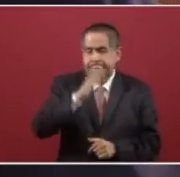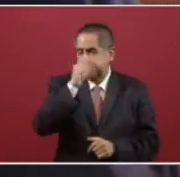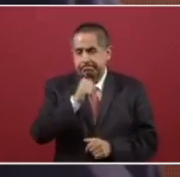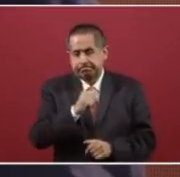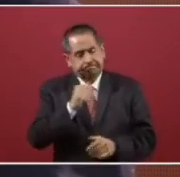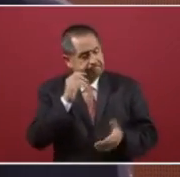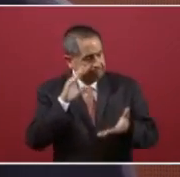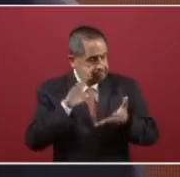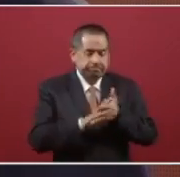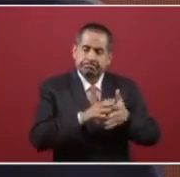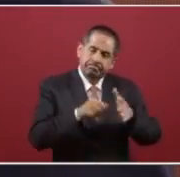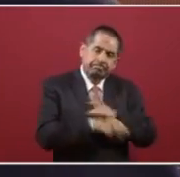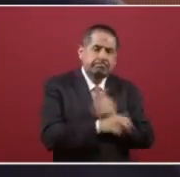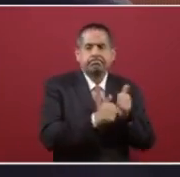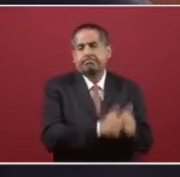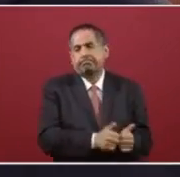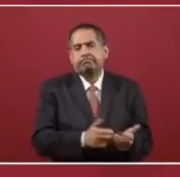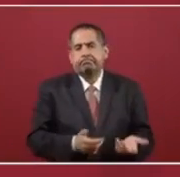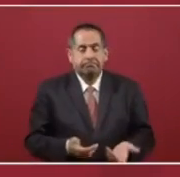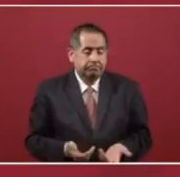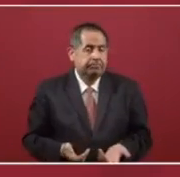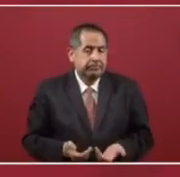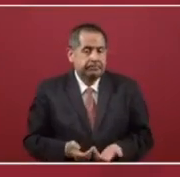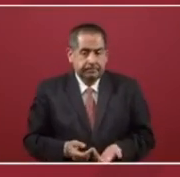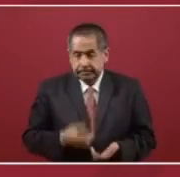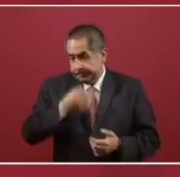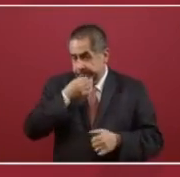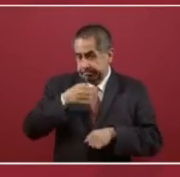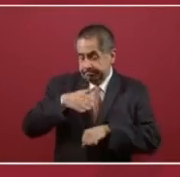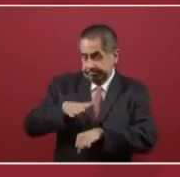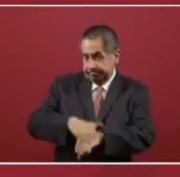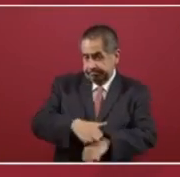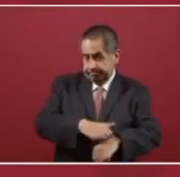Es decirle a la gente